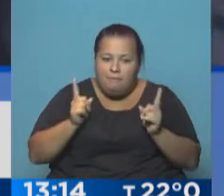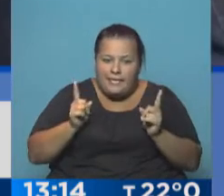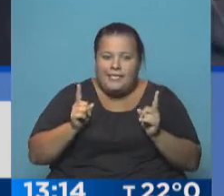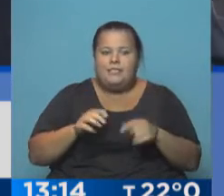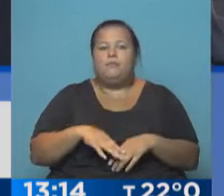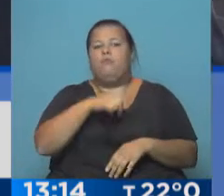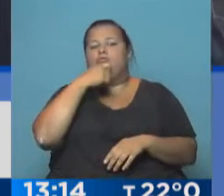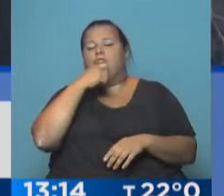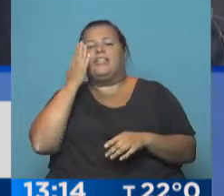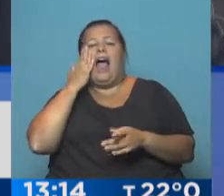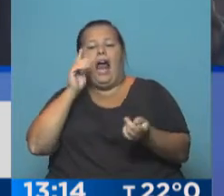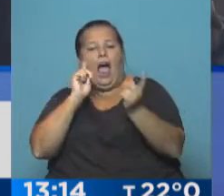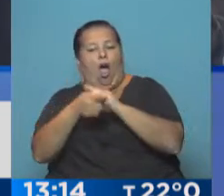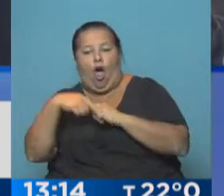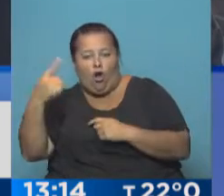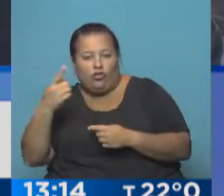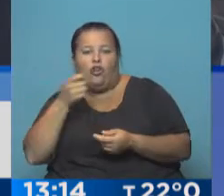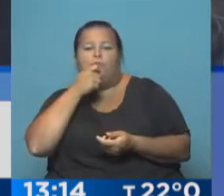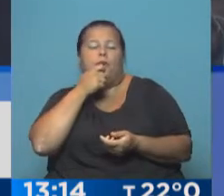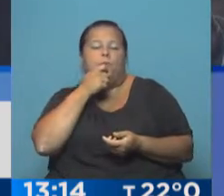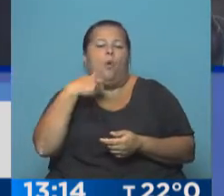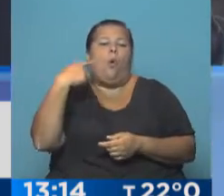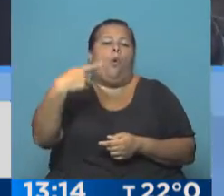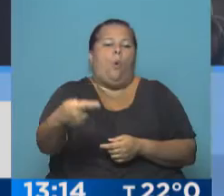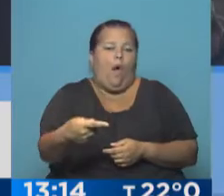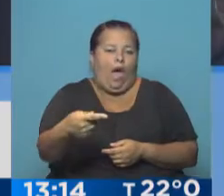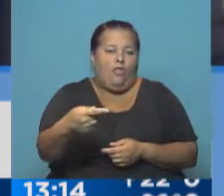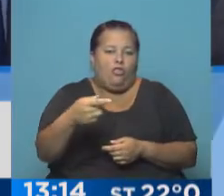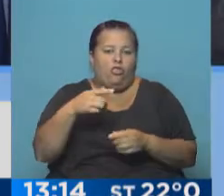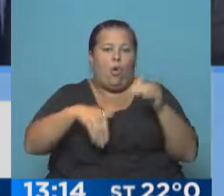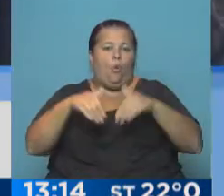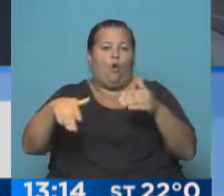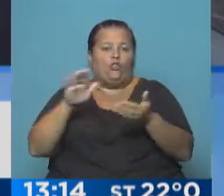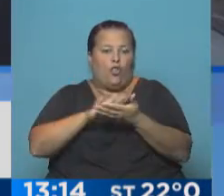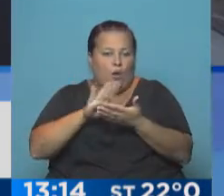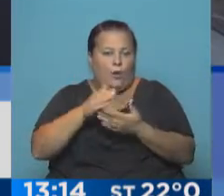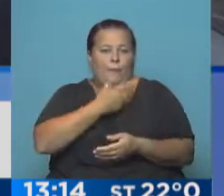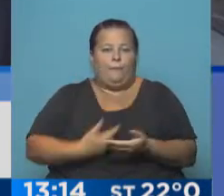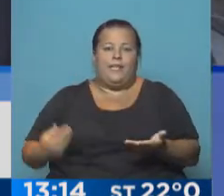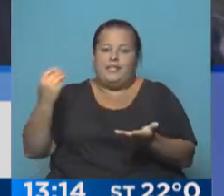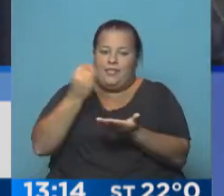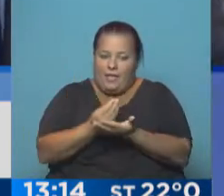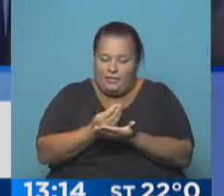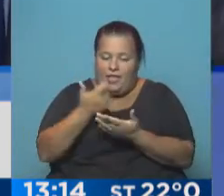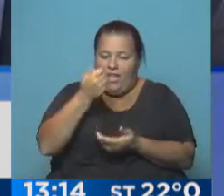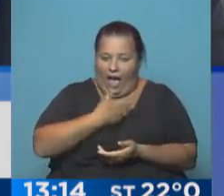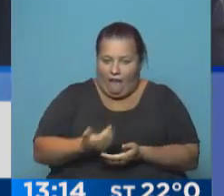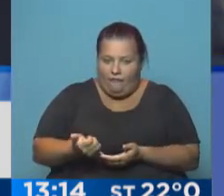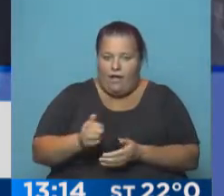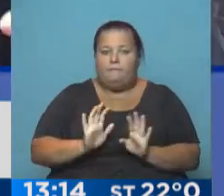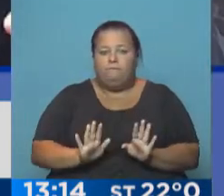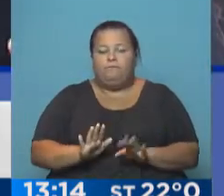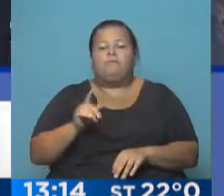si cambian esas caras con respecto a cuándo va a ser la nueva elección para elegir el presidente de la Asociación del Fútbol